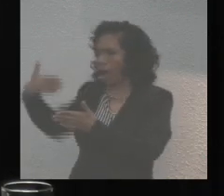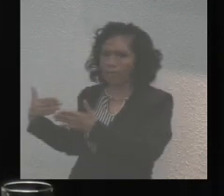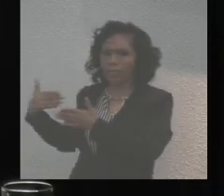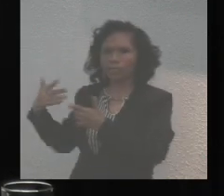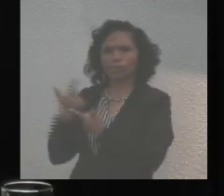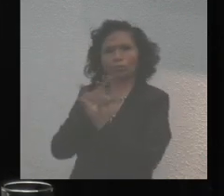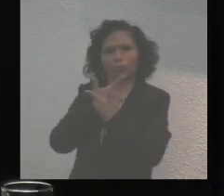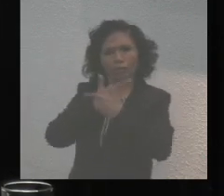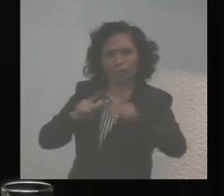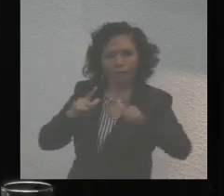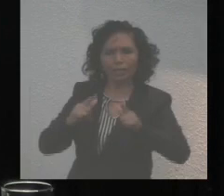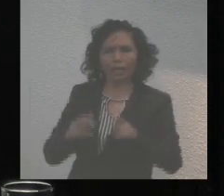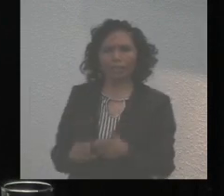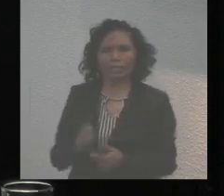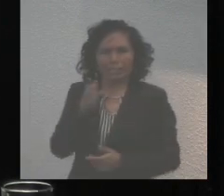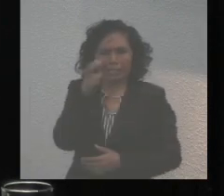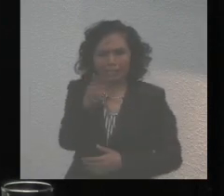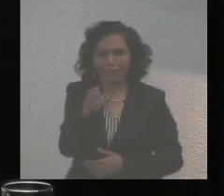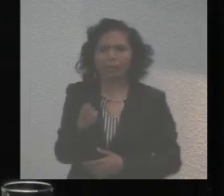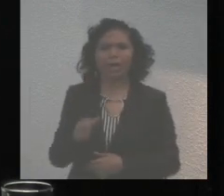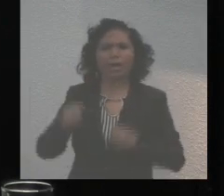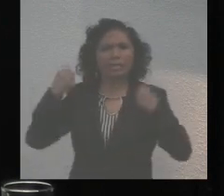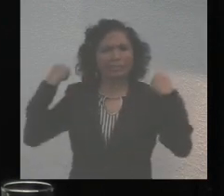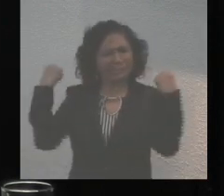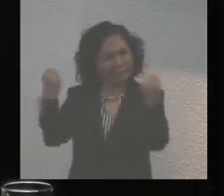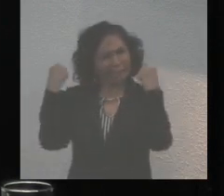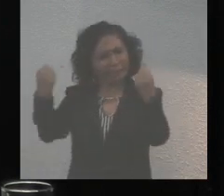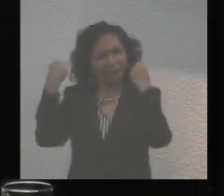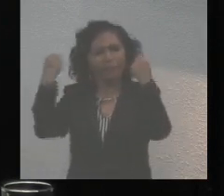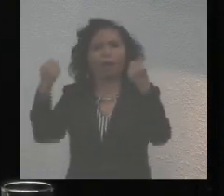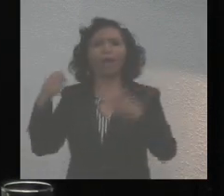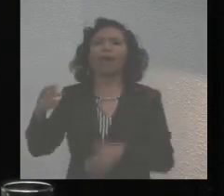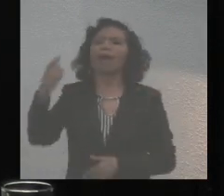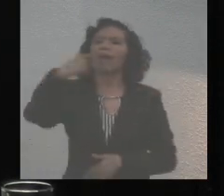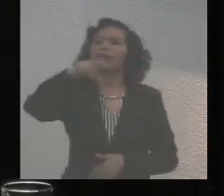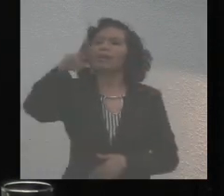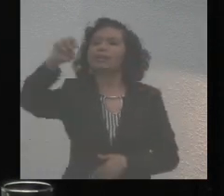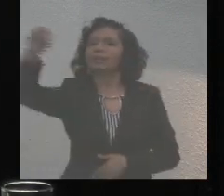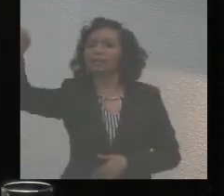la tenacidad como virtud. Que viva Quintana Roo y que